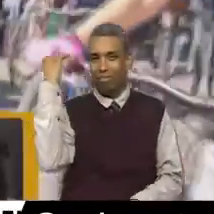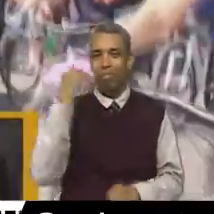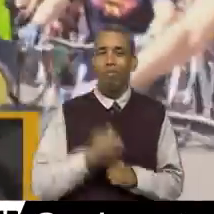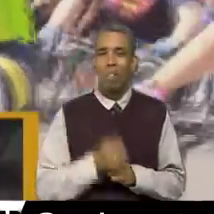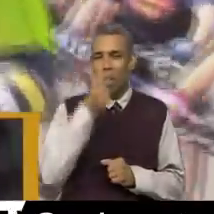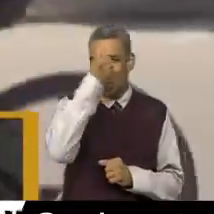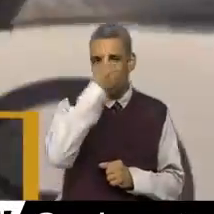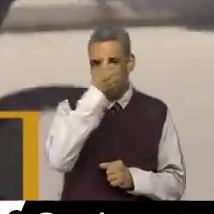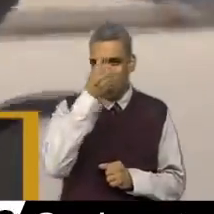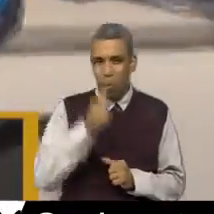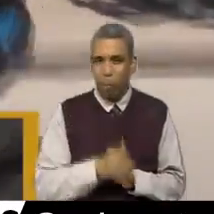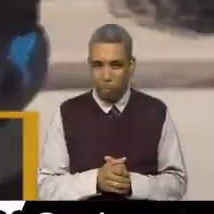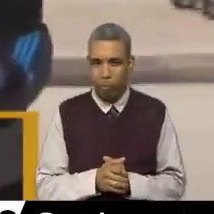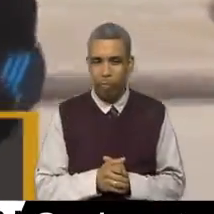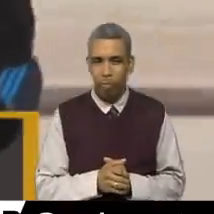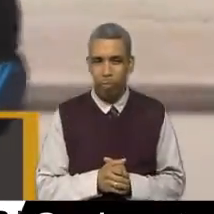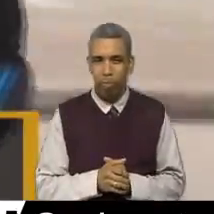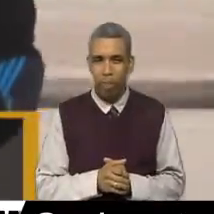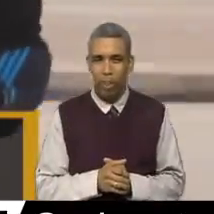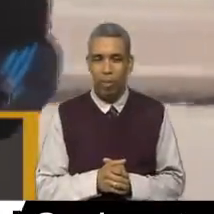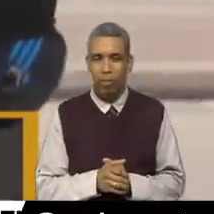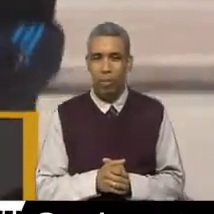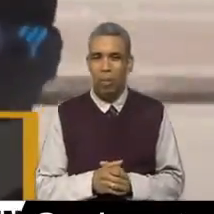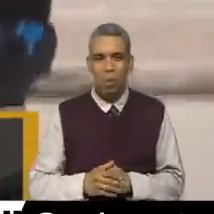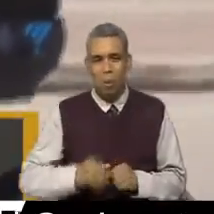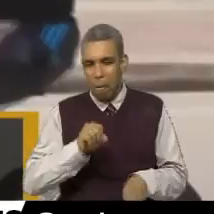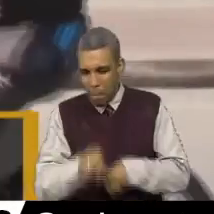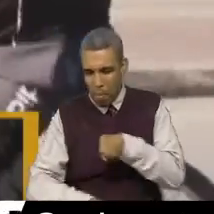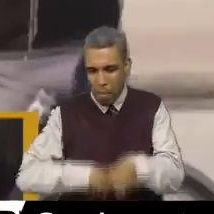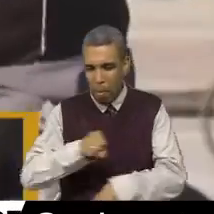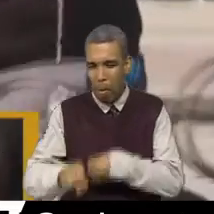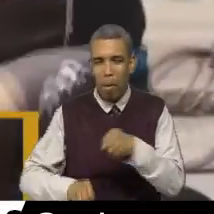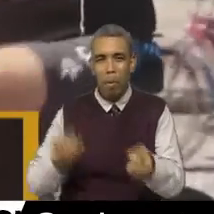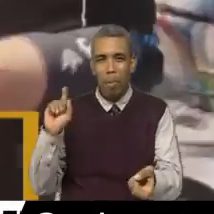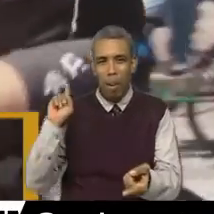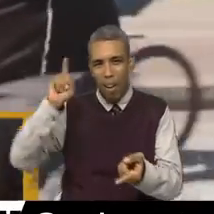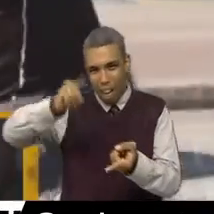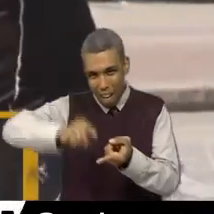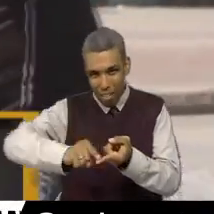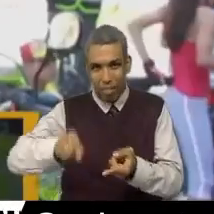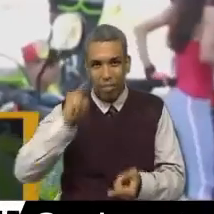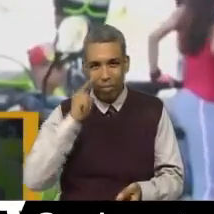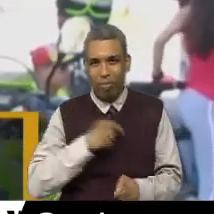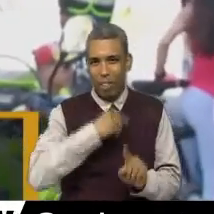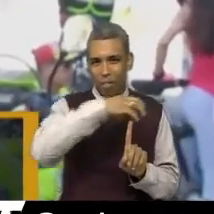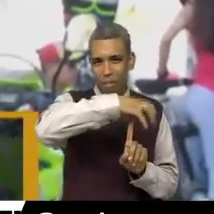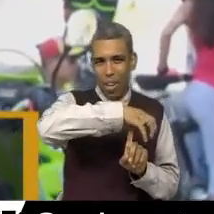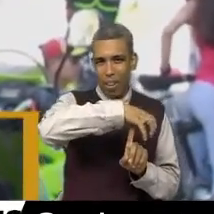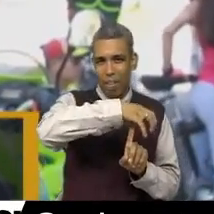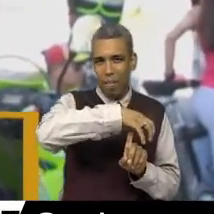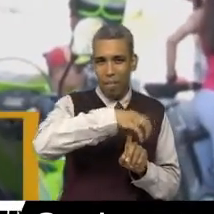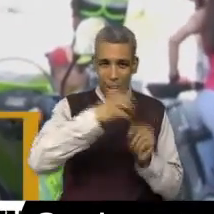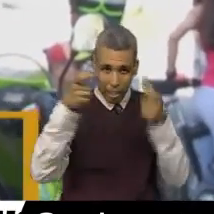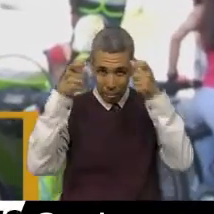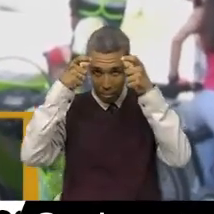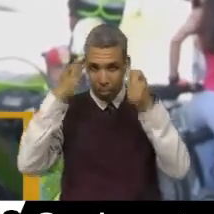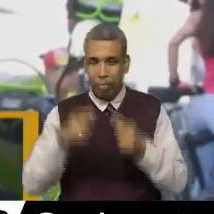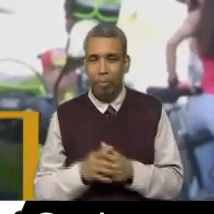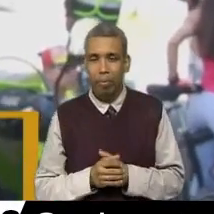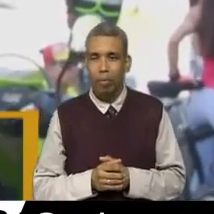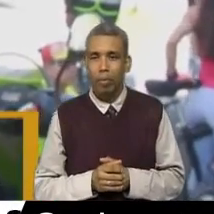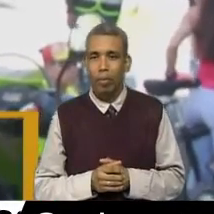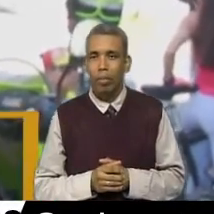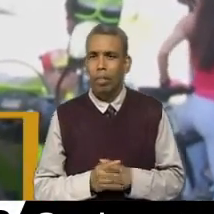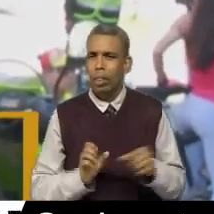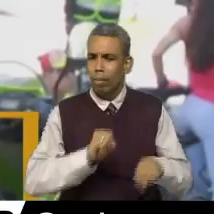de acero desde la plazoleta cívica Luis Pinilla para participar de Feriagro 2017. Excelente, es una competencia recreativa para